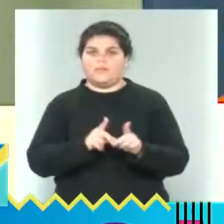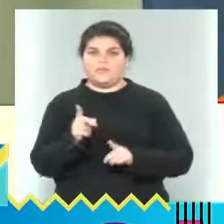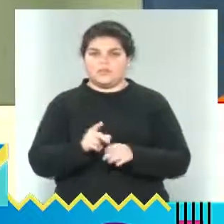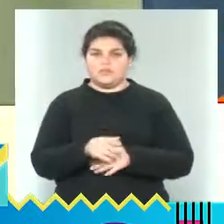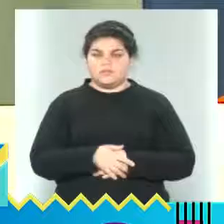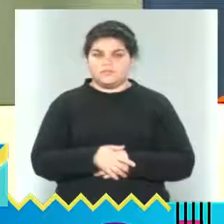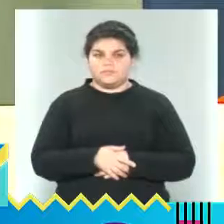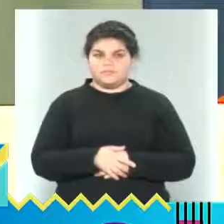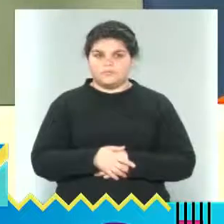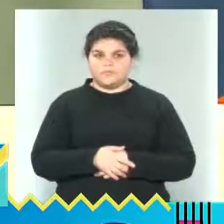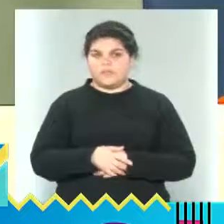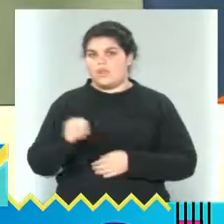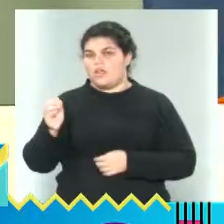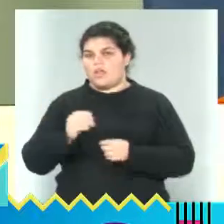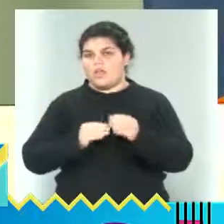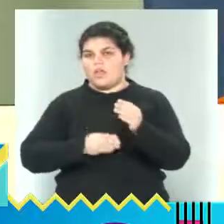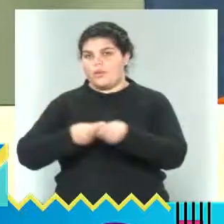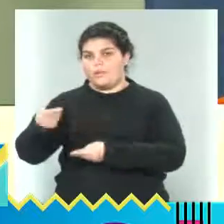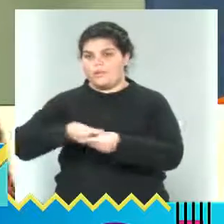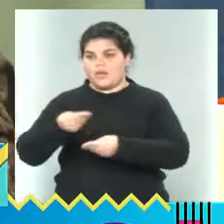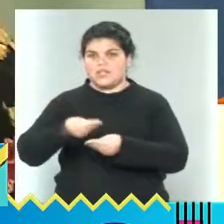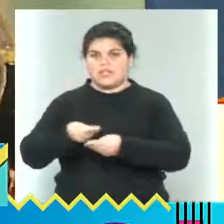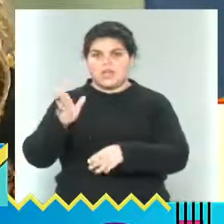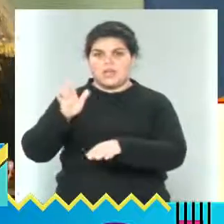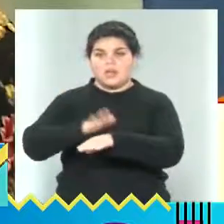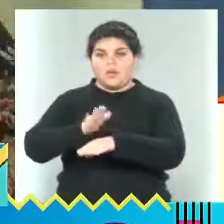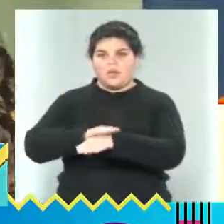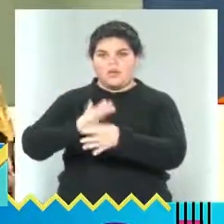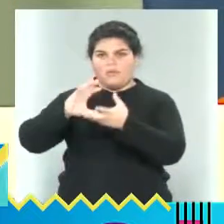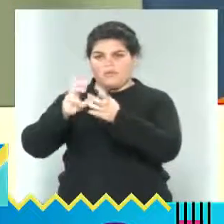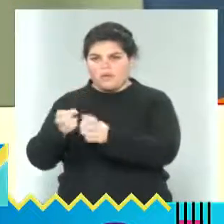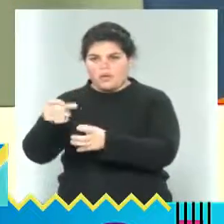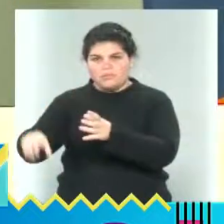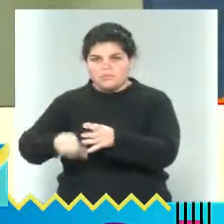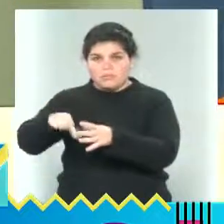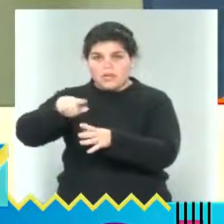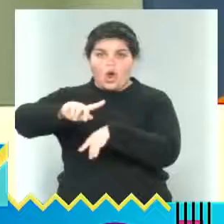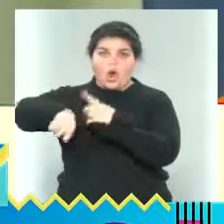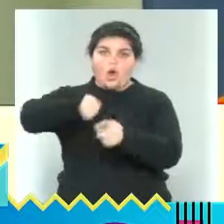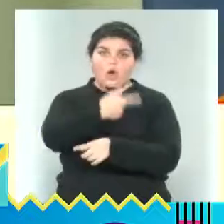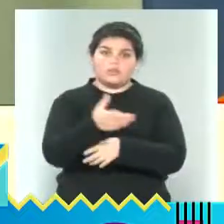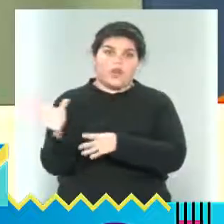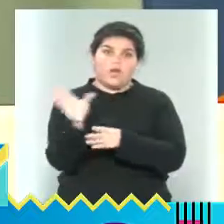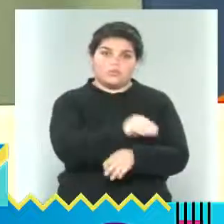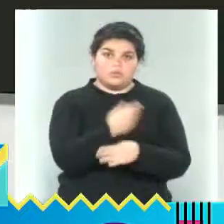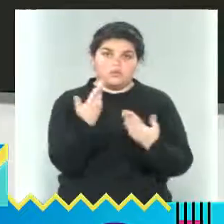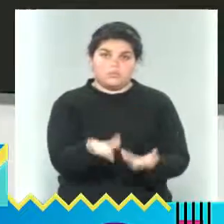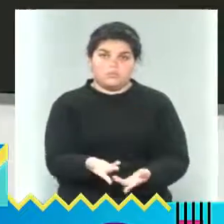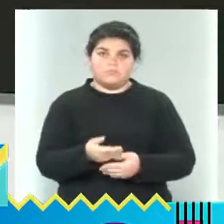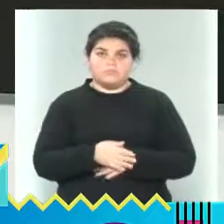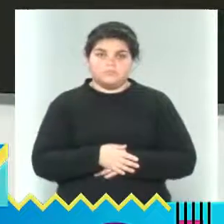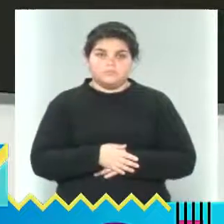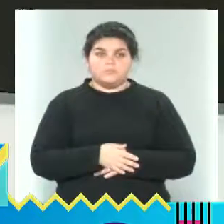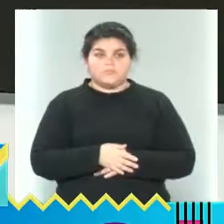de una empresa que hace fundición le sirve para hacer moldes a otra. Bien, ¿y es viable hoy en la provincia de Mendoza